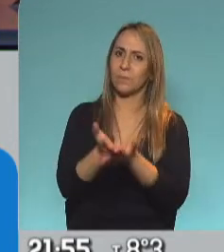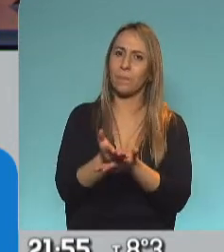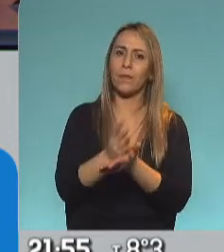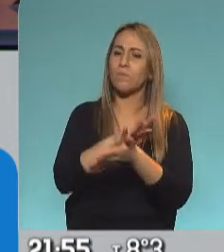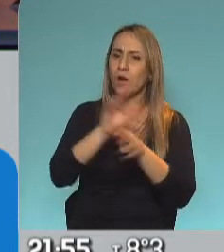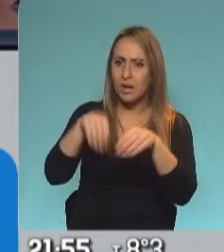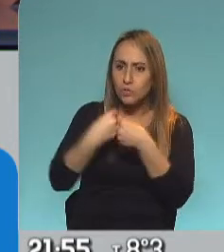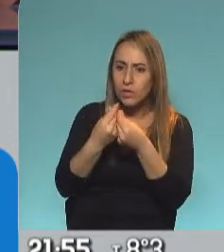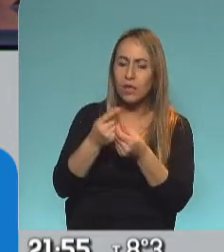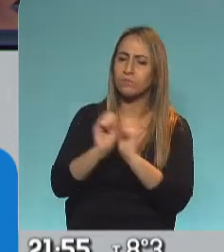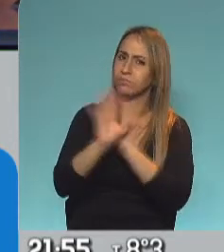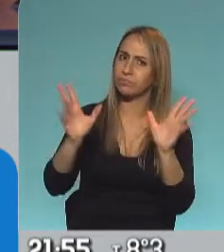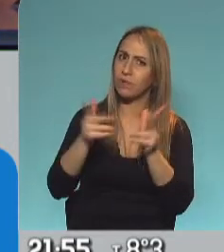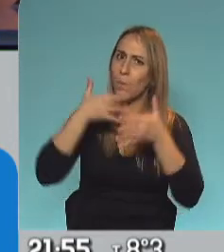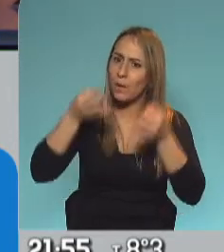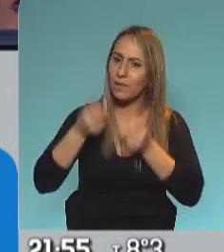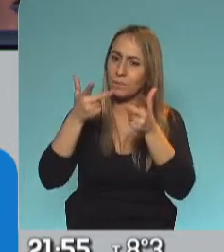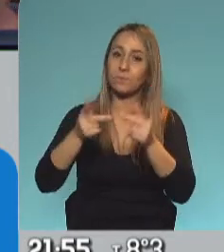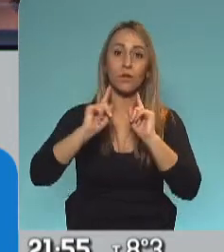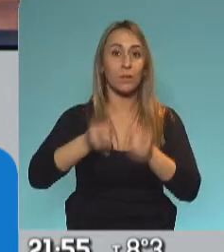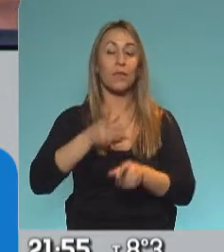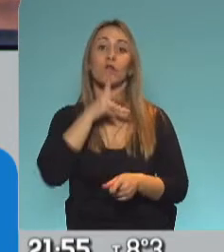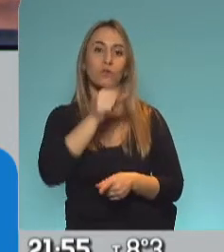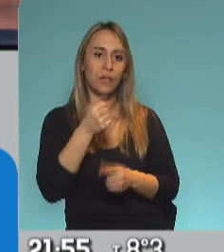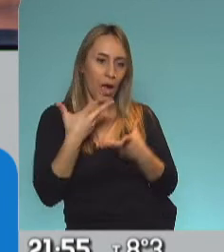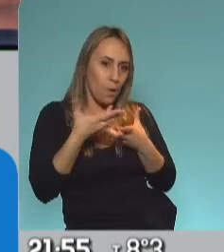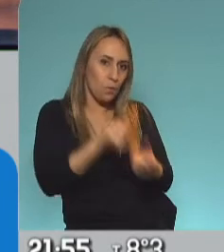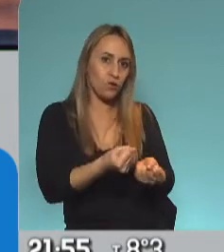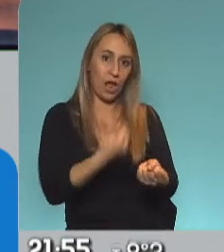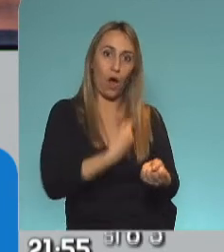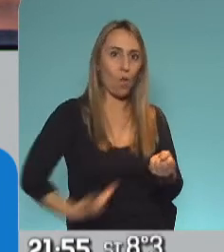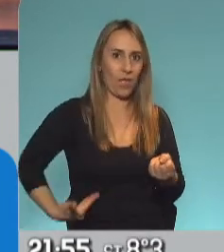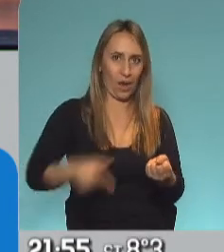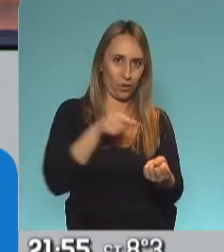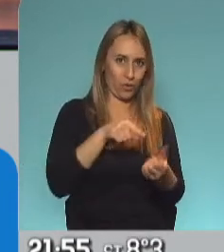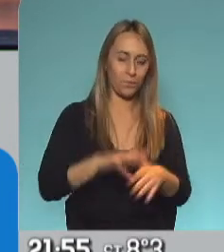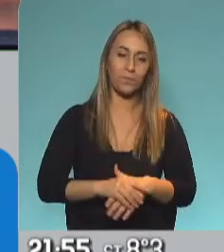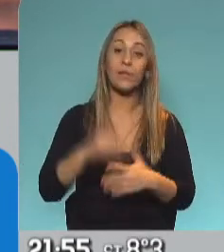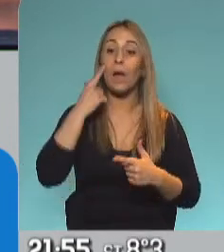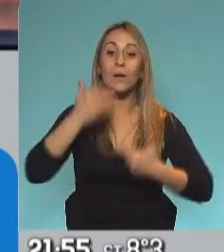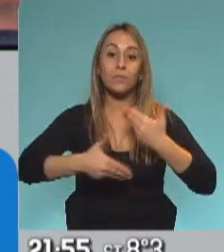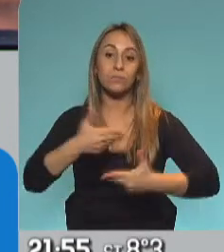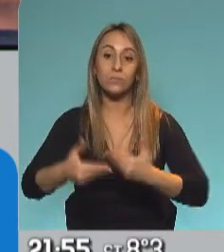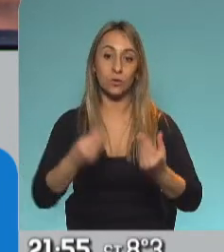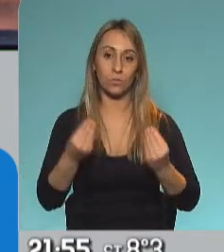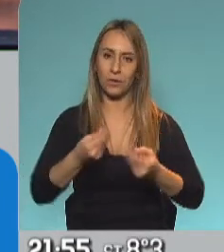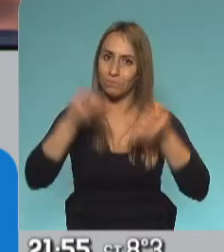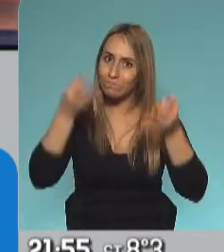Y por el otro lado, Rusia apoyando al actual gobierno. Veremos qué sucede en los próximos días, pero lo cierto es que las